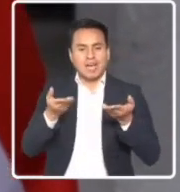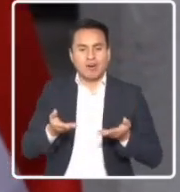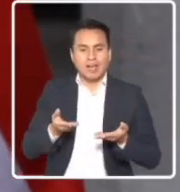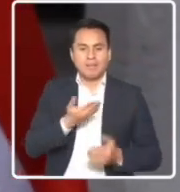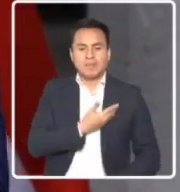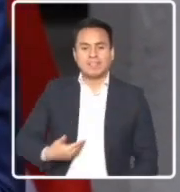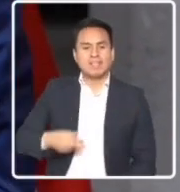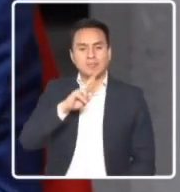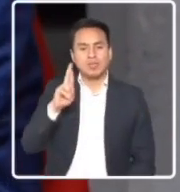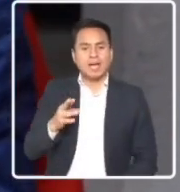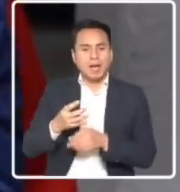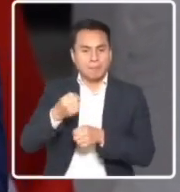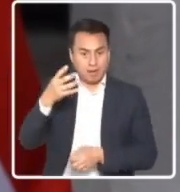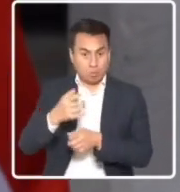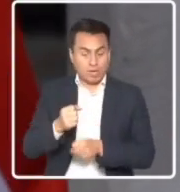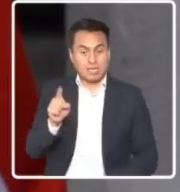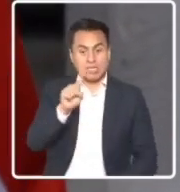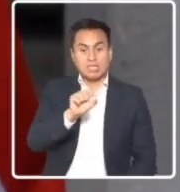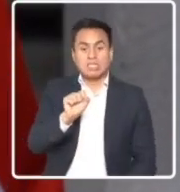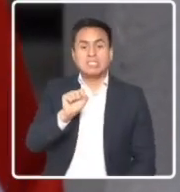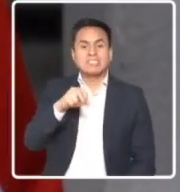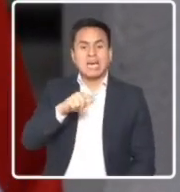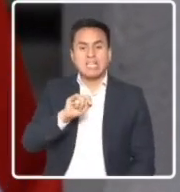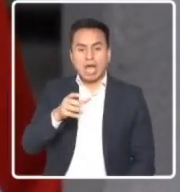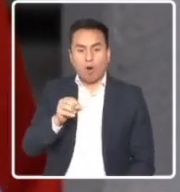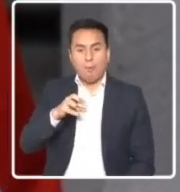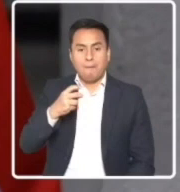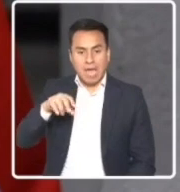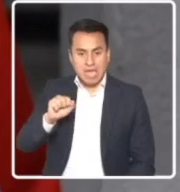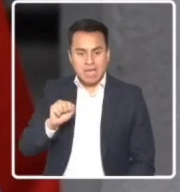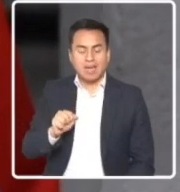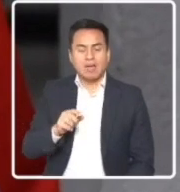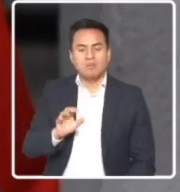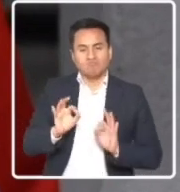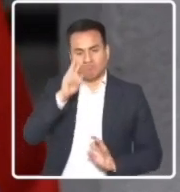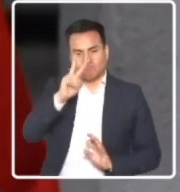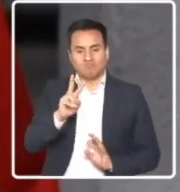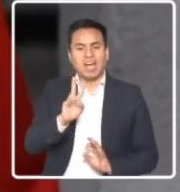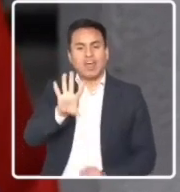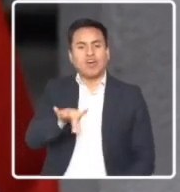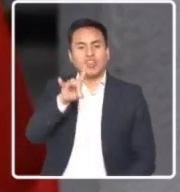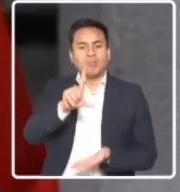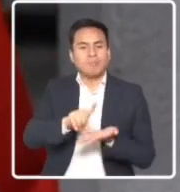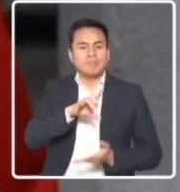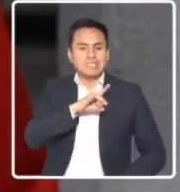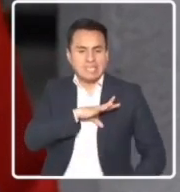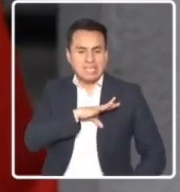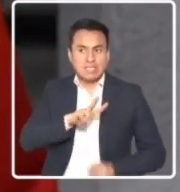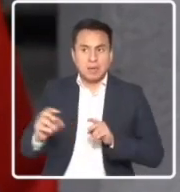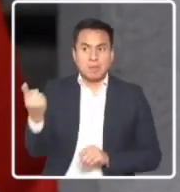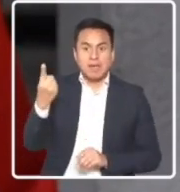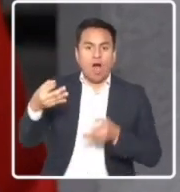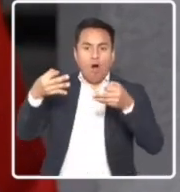al presidente de la República del Paraguay, Santiago Peña, que además nos honra al haber escogido a nuestro país para realizar su